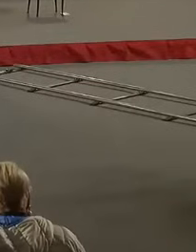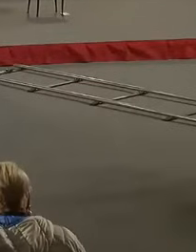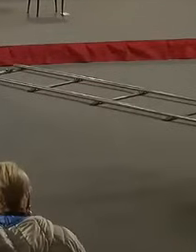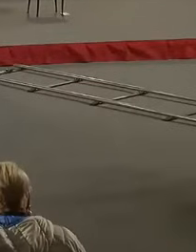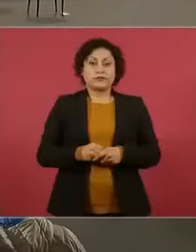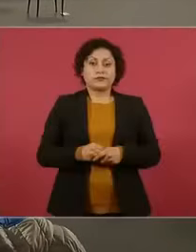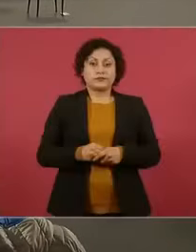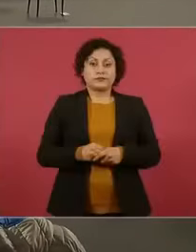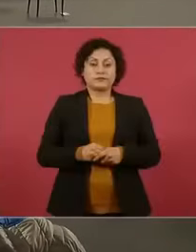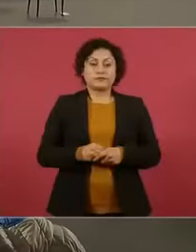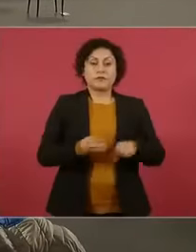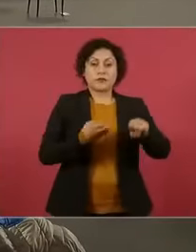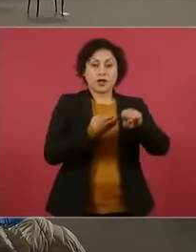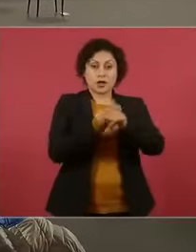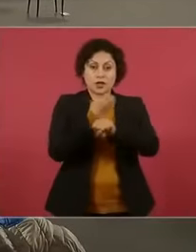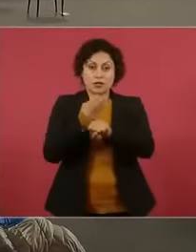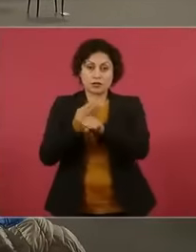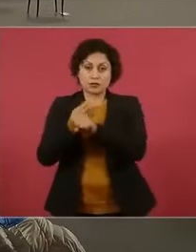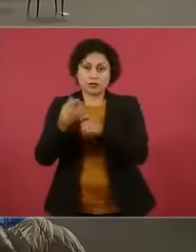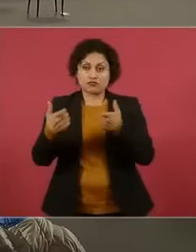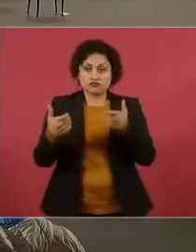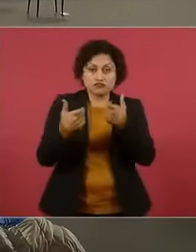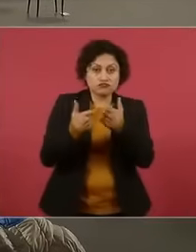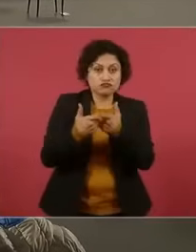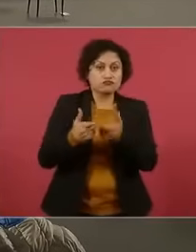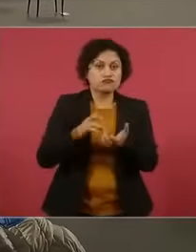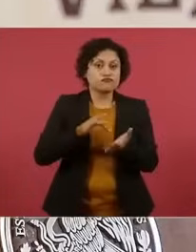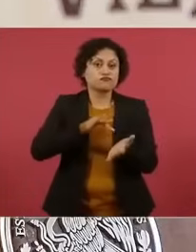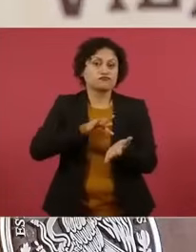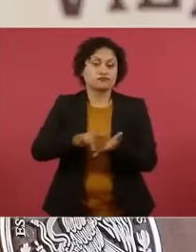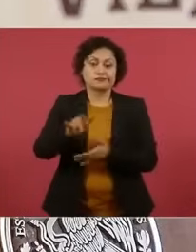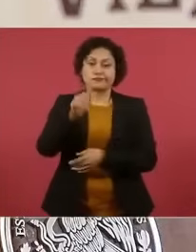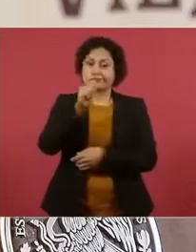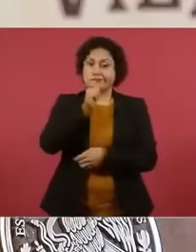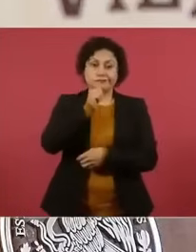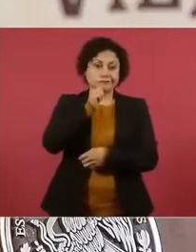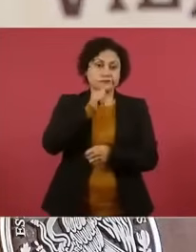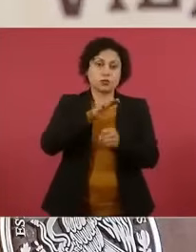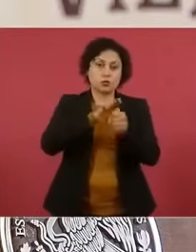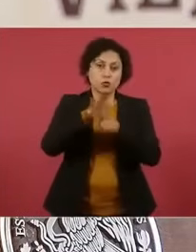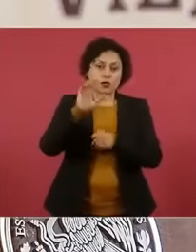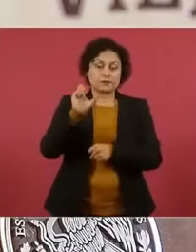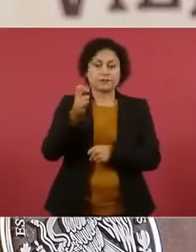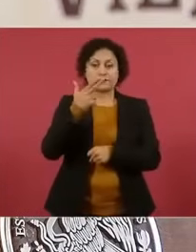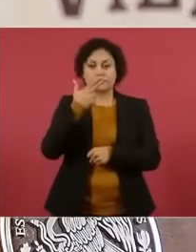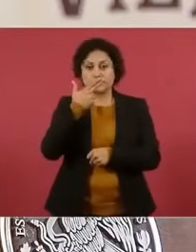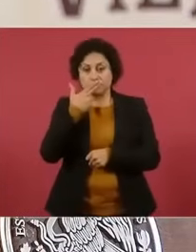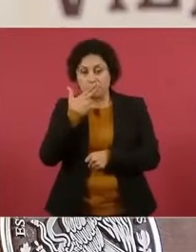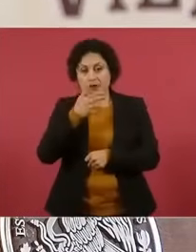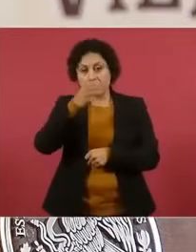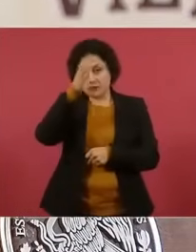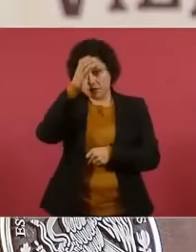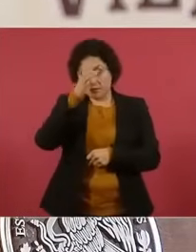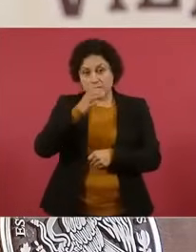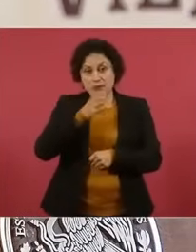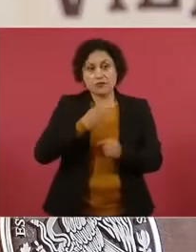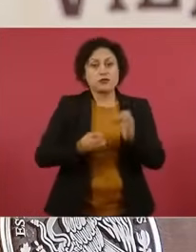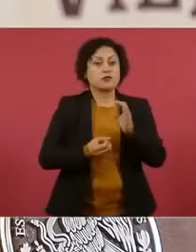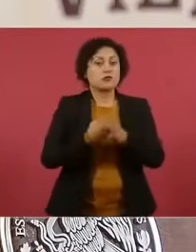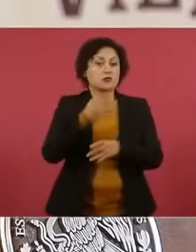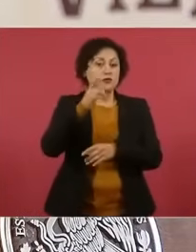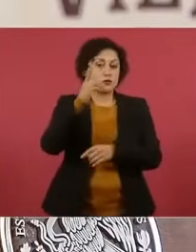pendientes de sumarse a este esfuerzo para que la pensión sea universal es Chihuahua, Coahuila, Nuevo León,